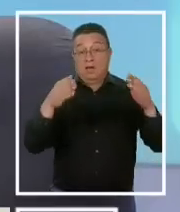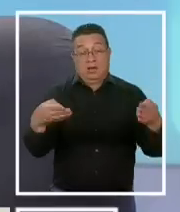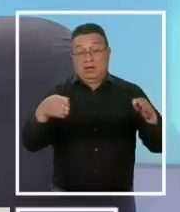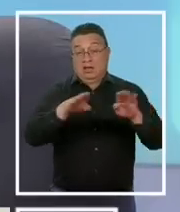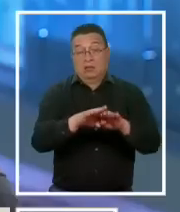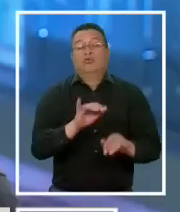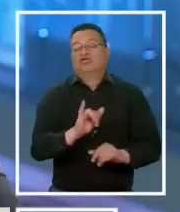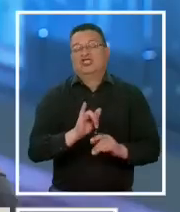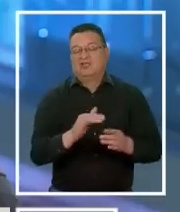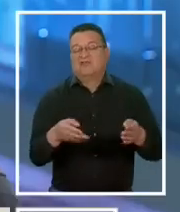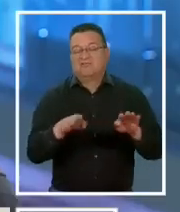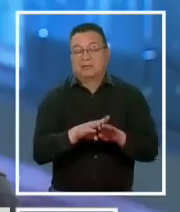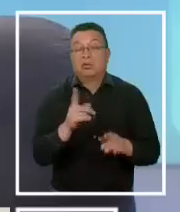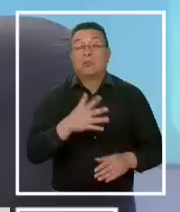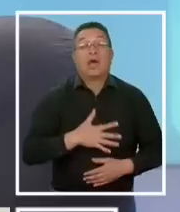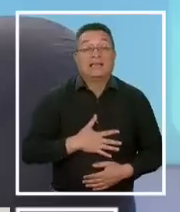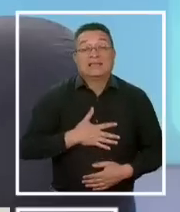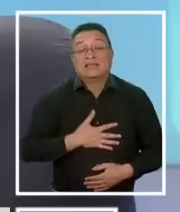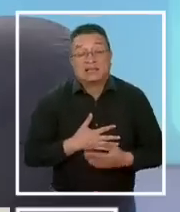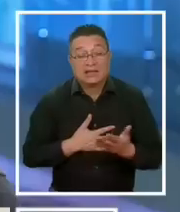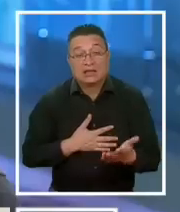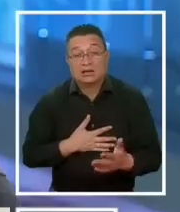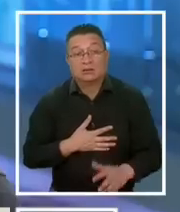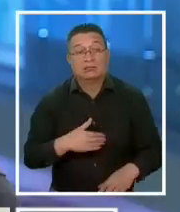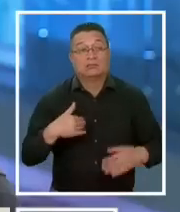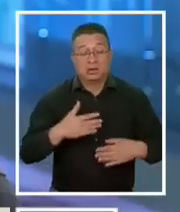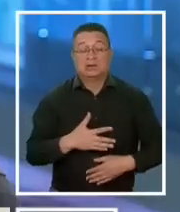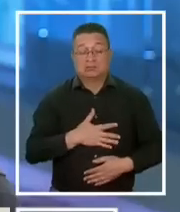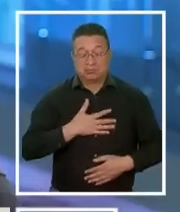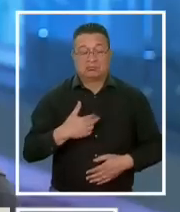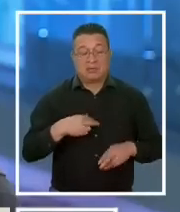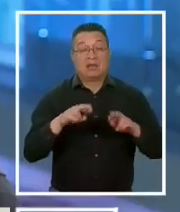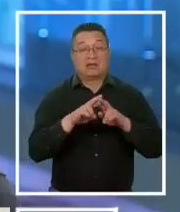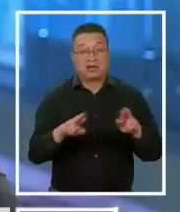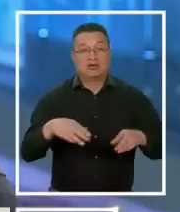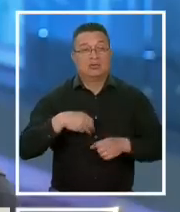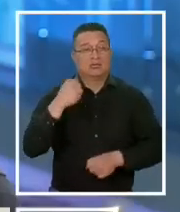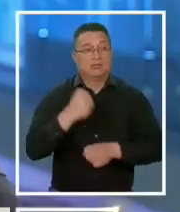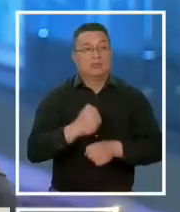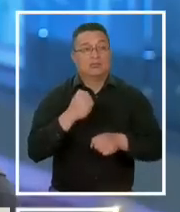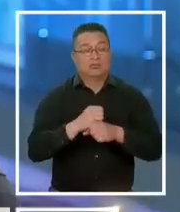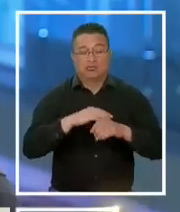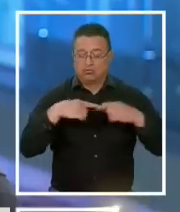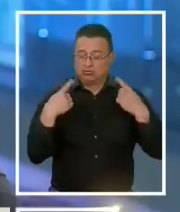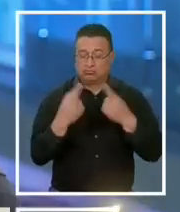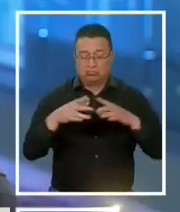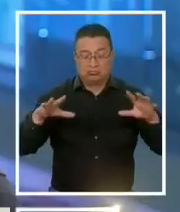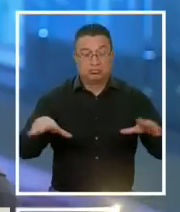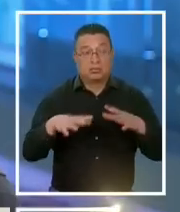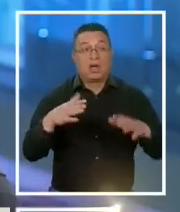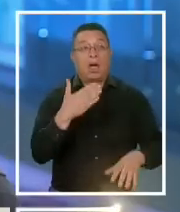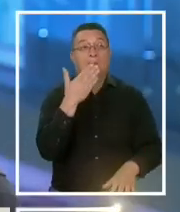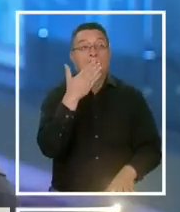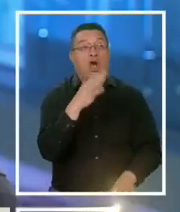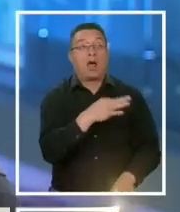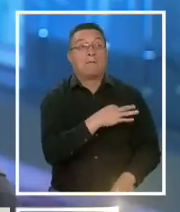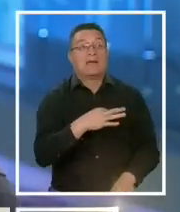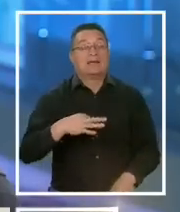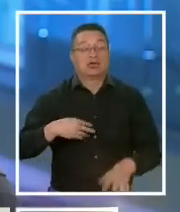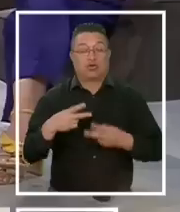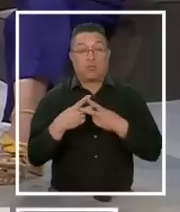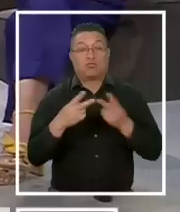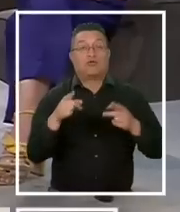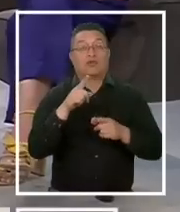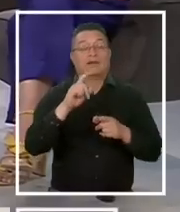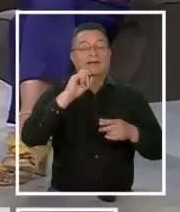es un capítulo cerrado Cómo se siente me siento tranquilo porque hicimos todo lo posible por tratar de mejorar el Ministerio Público y porque